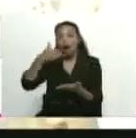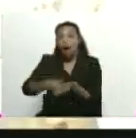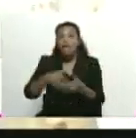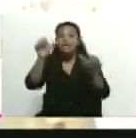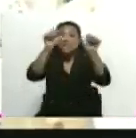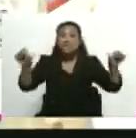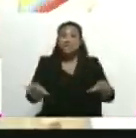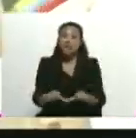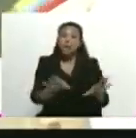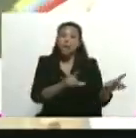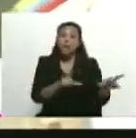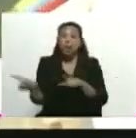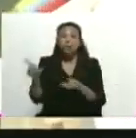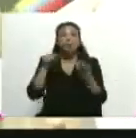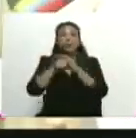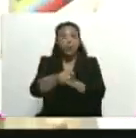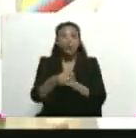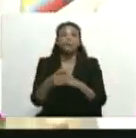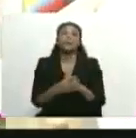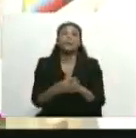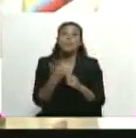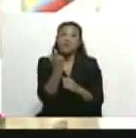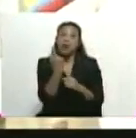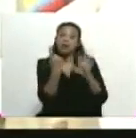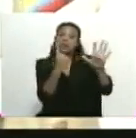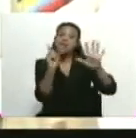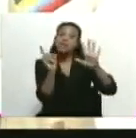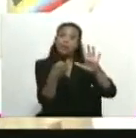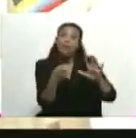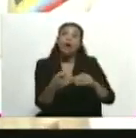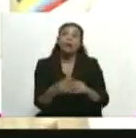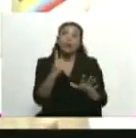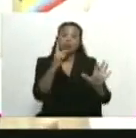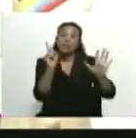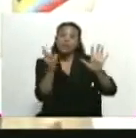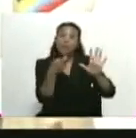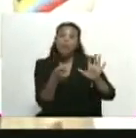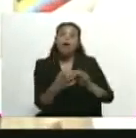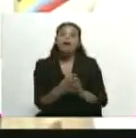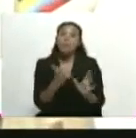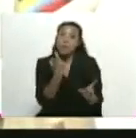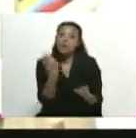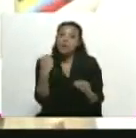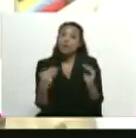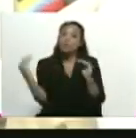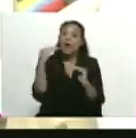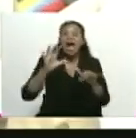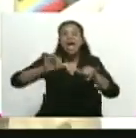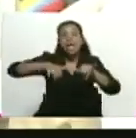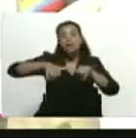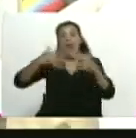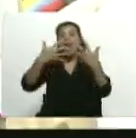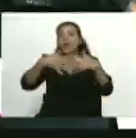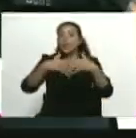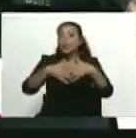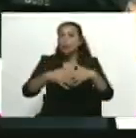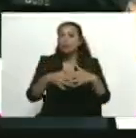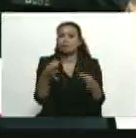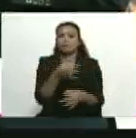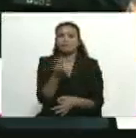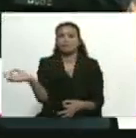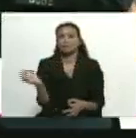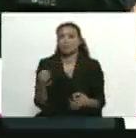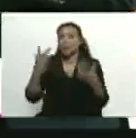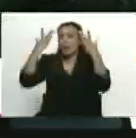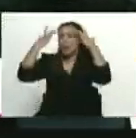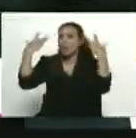sistema educativo de educación media. No, pero me gustaría estudiar ingeniería industrial. Vas a ser ingeniera